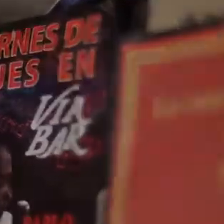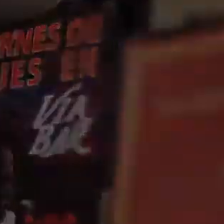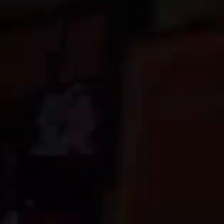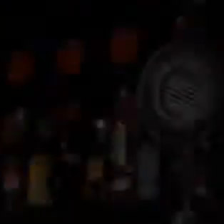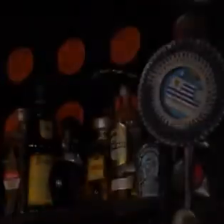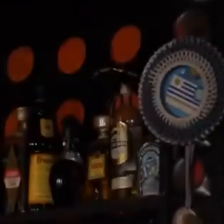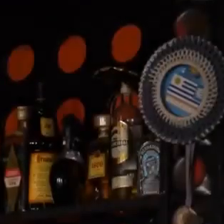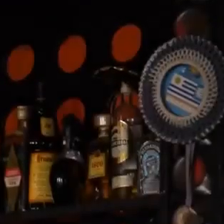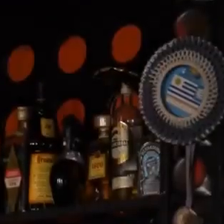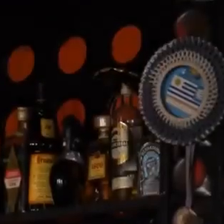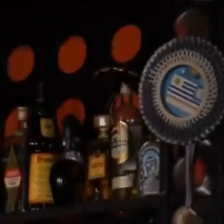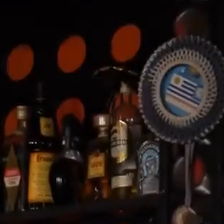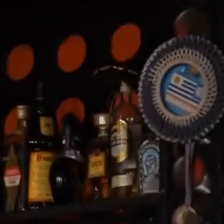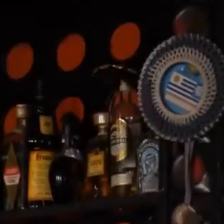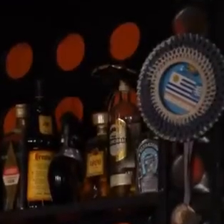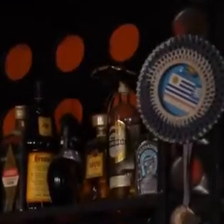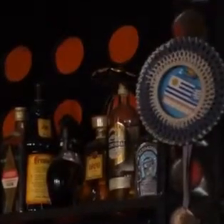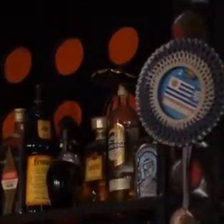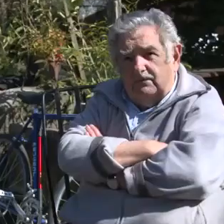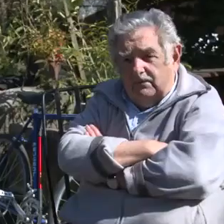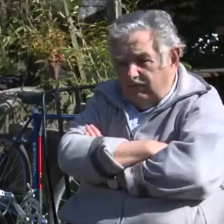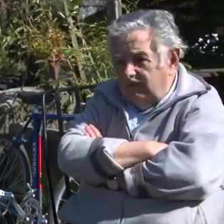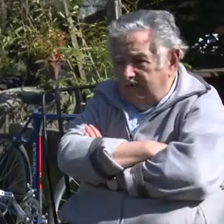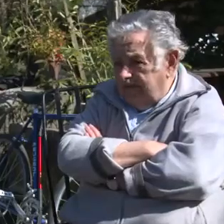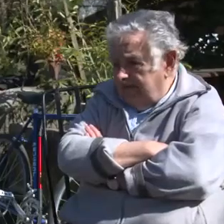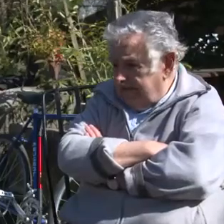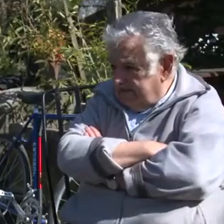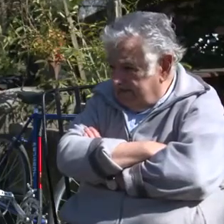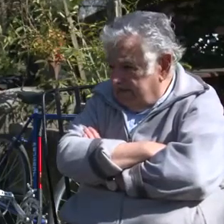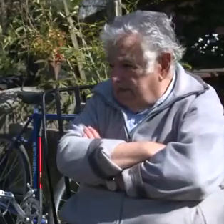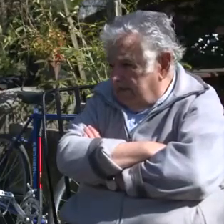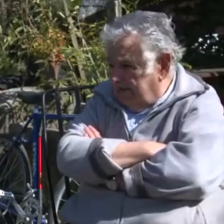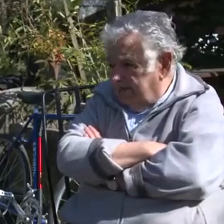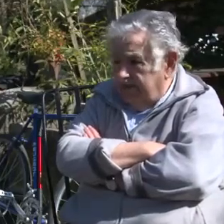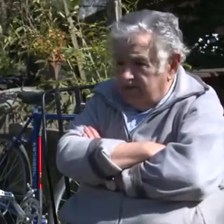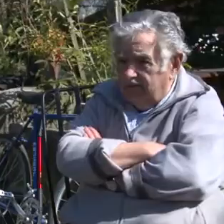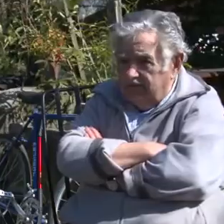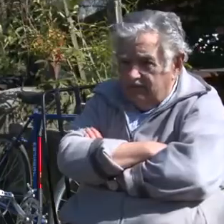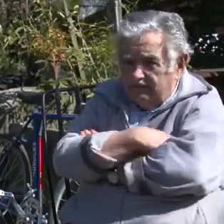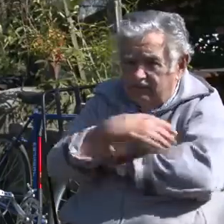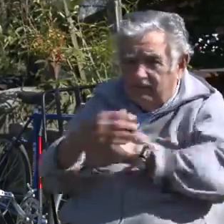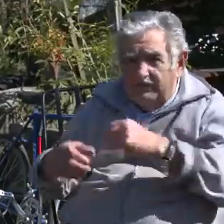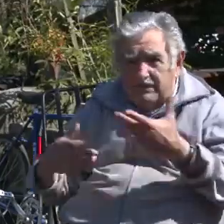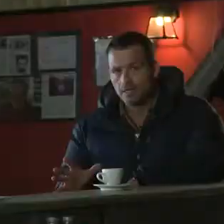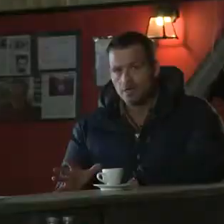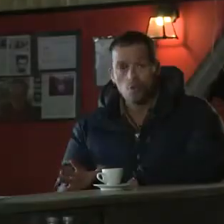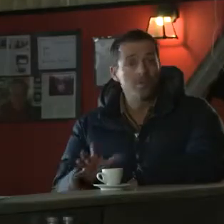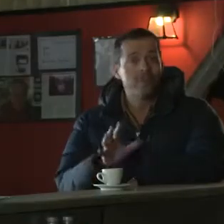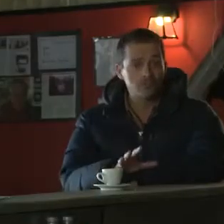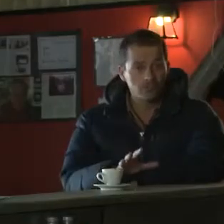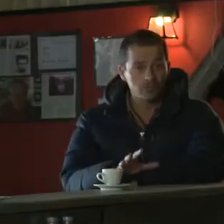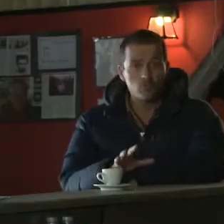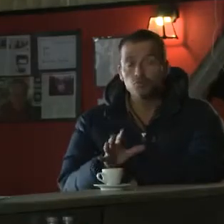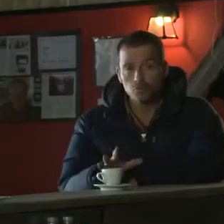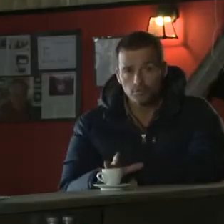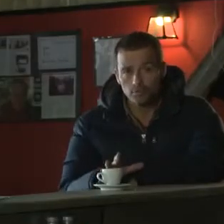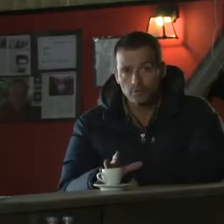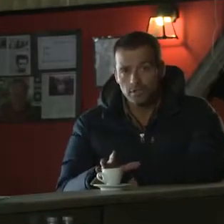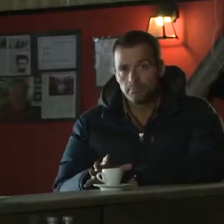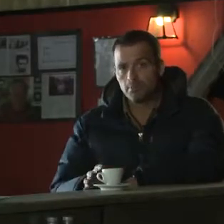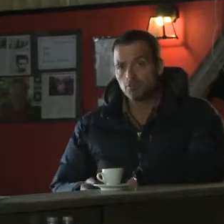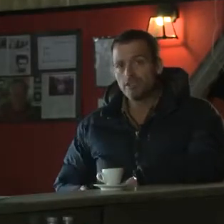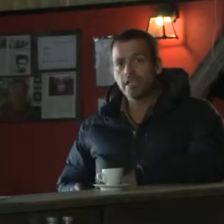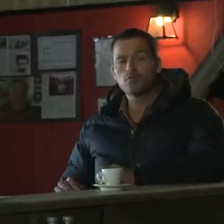oro. Y por esas cosas nos ocurrió la idea de llevarnos las libras de oro y hacer una operación. Una delación, un